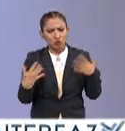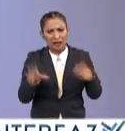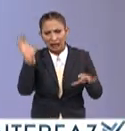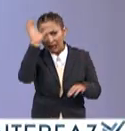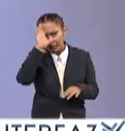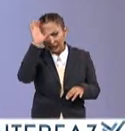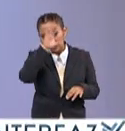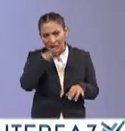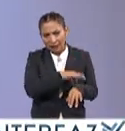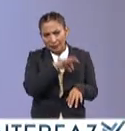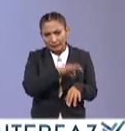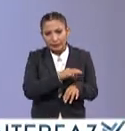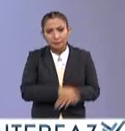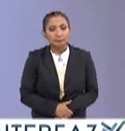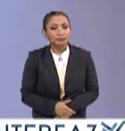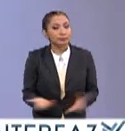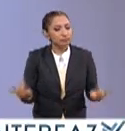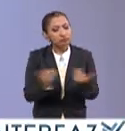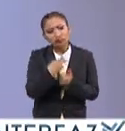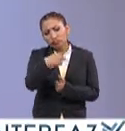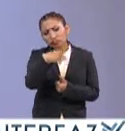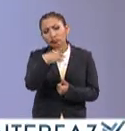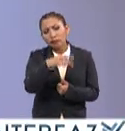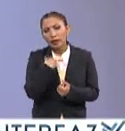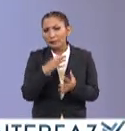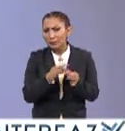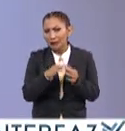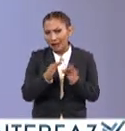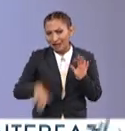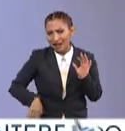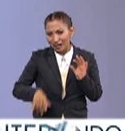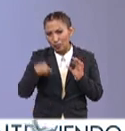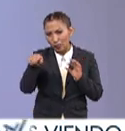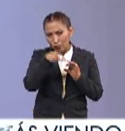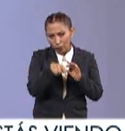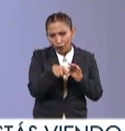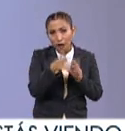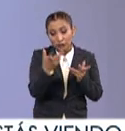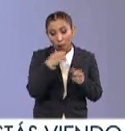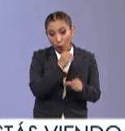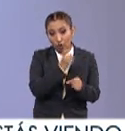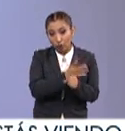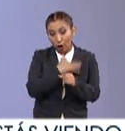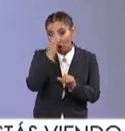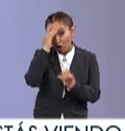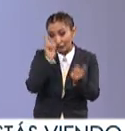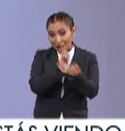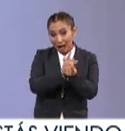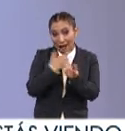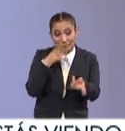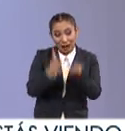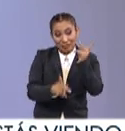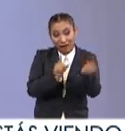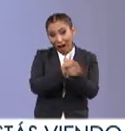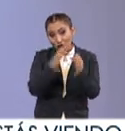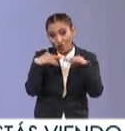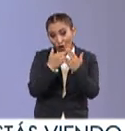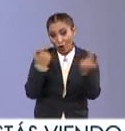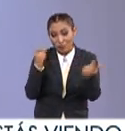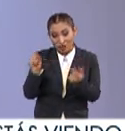de la ciencia, de la medicina, al igual que usted, y nos estaba platicando que además usted tuvo la oportunidad de conocerlos, platicar, estar